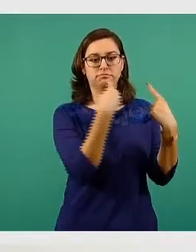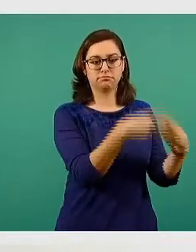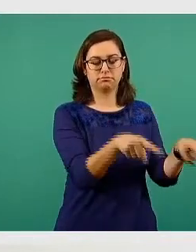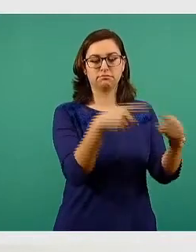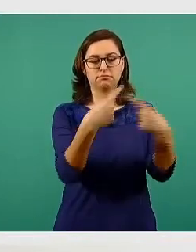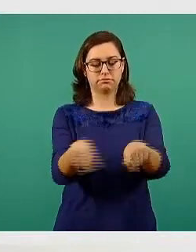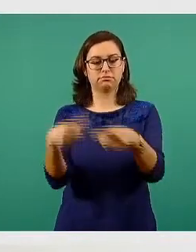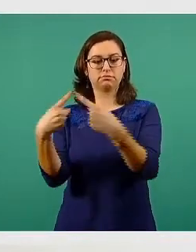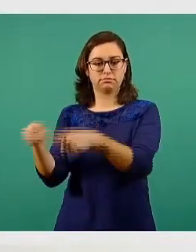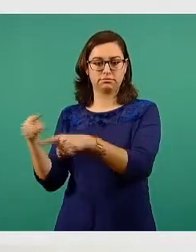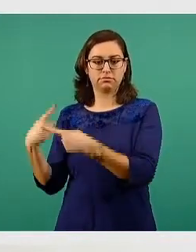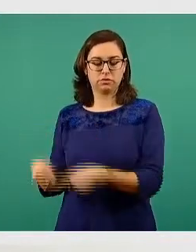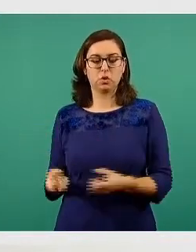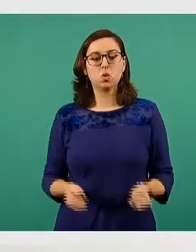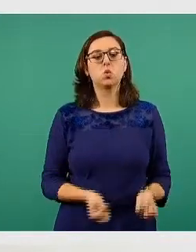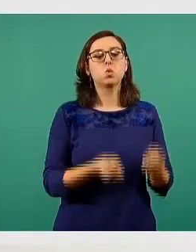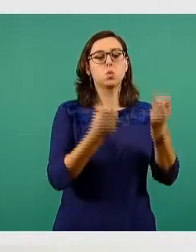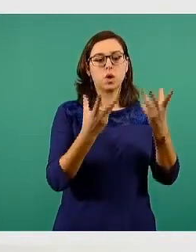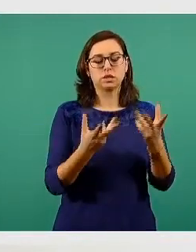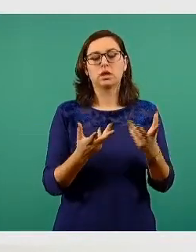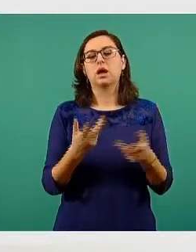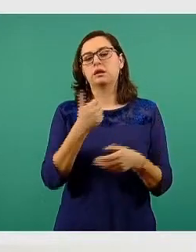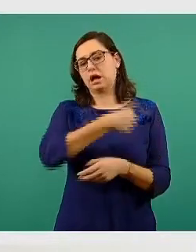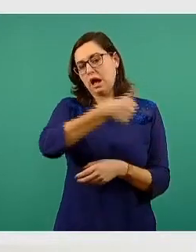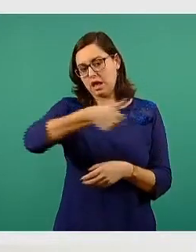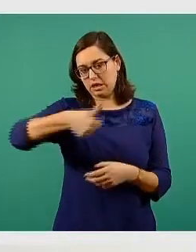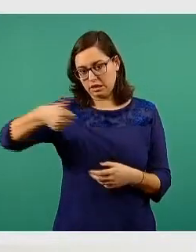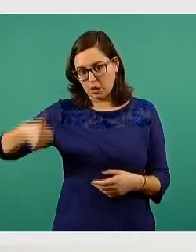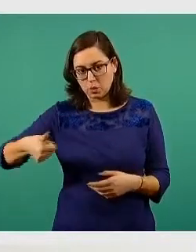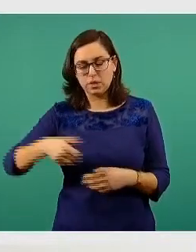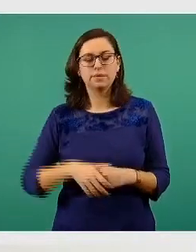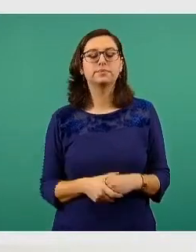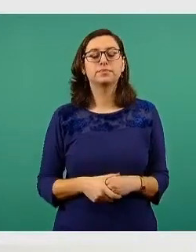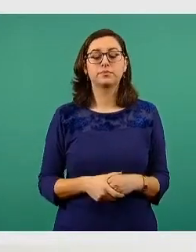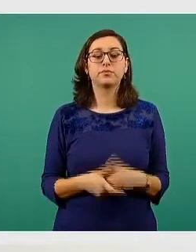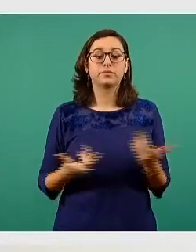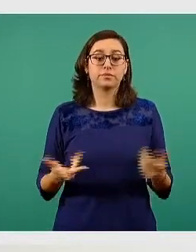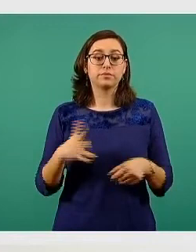de las que hemos recibido. Como se ha comentado, y es el motivo